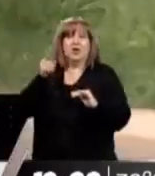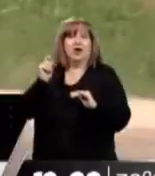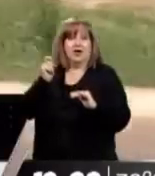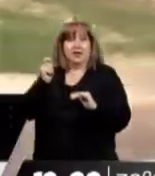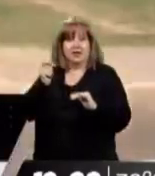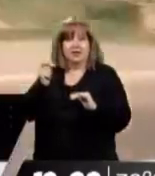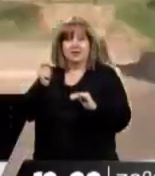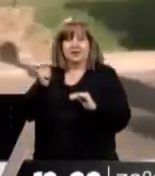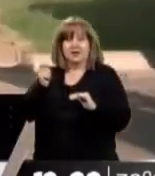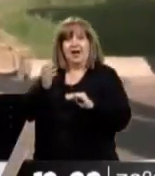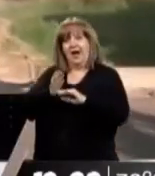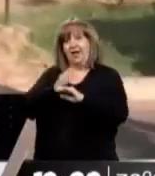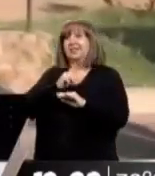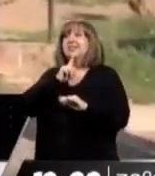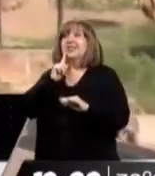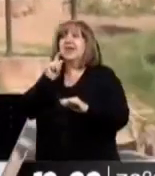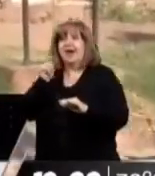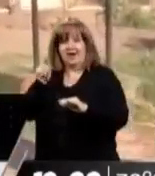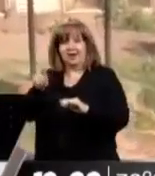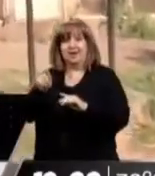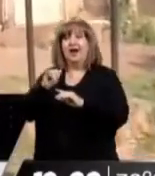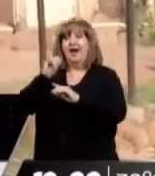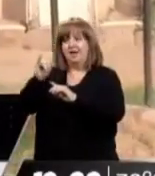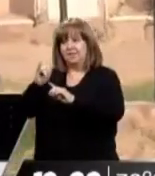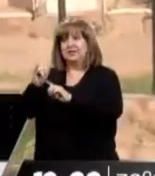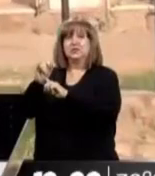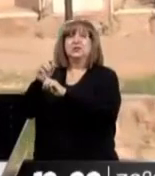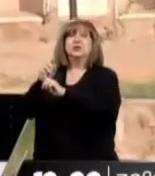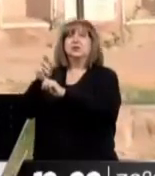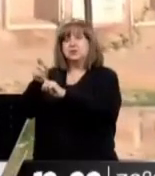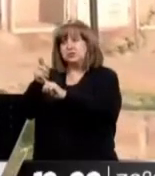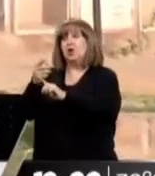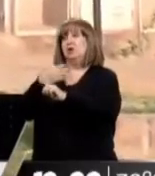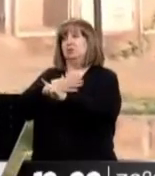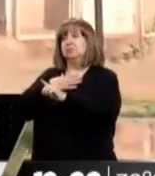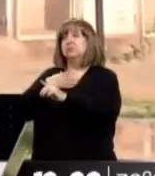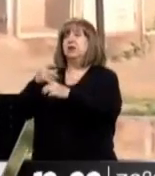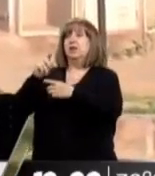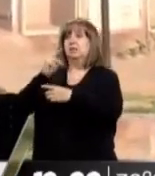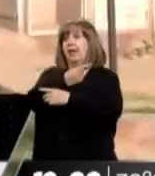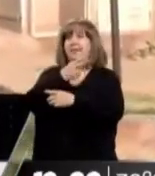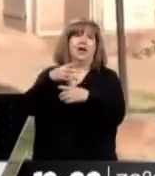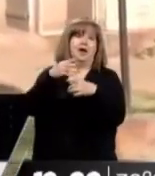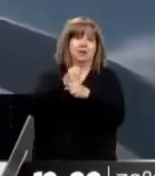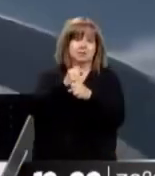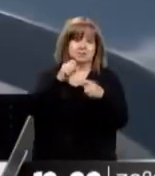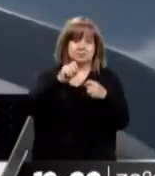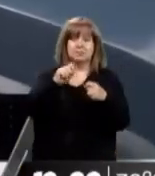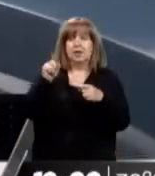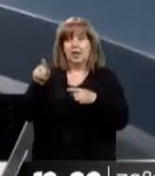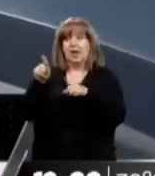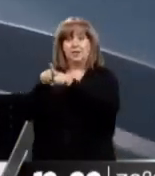hizo ante la tía y su hermano, y gracias a eso es que el hermano fue directamente a la comisaría 36 y